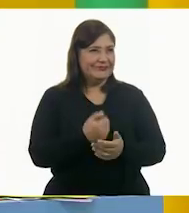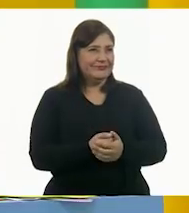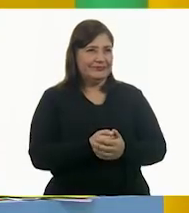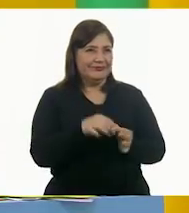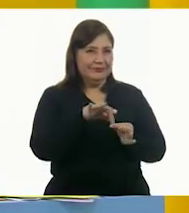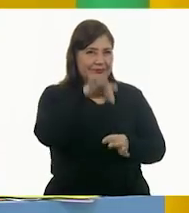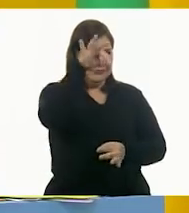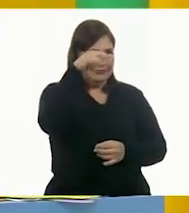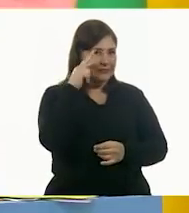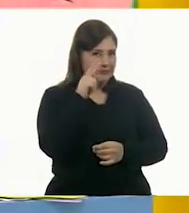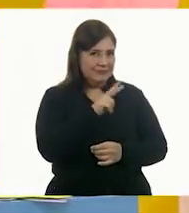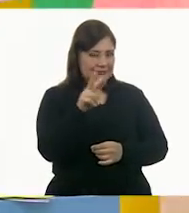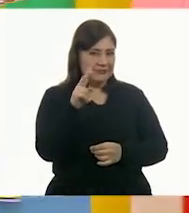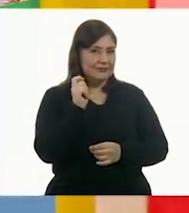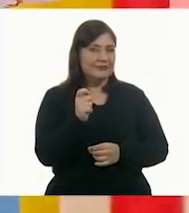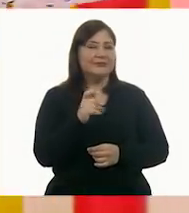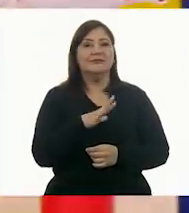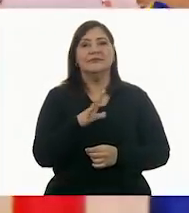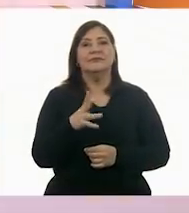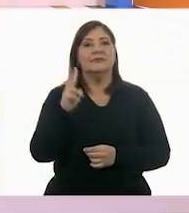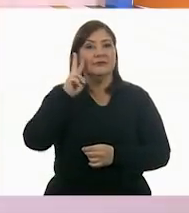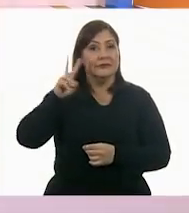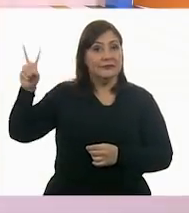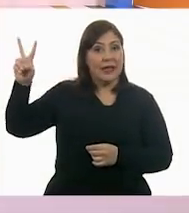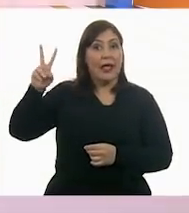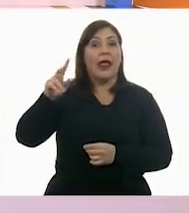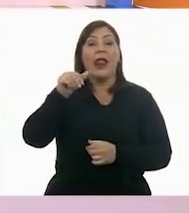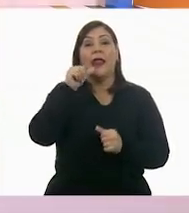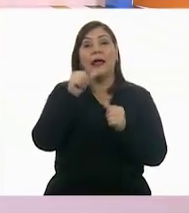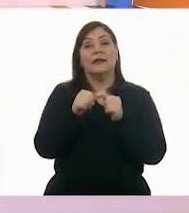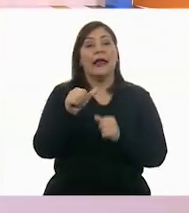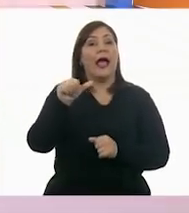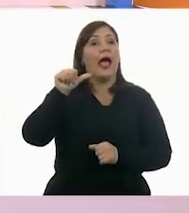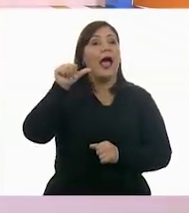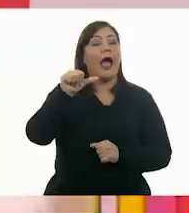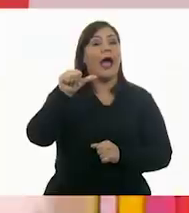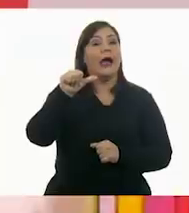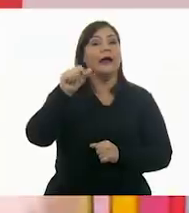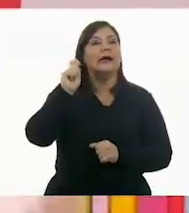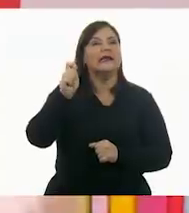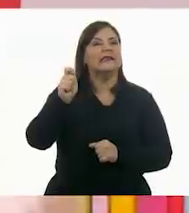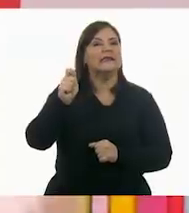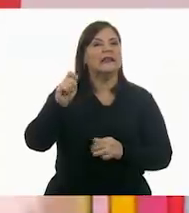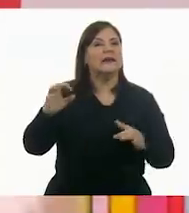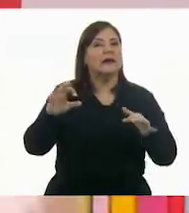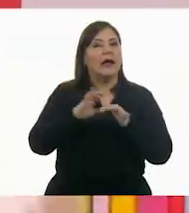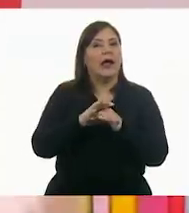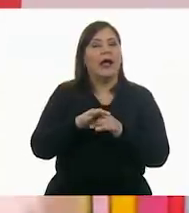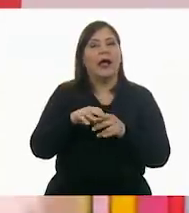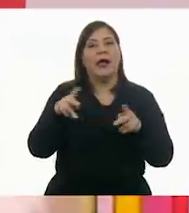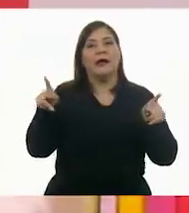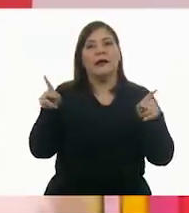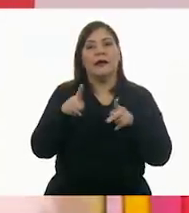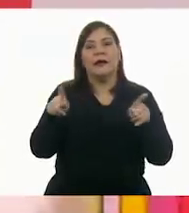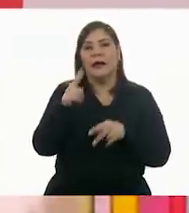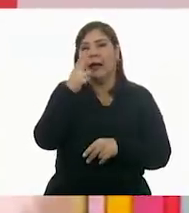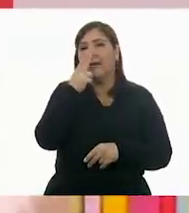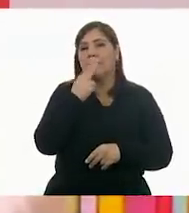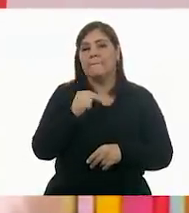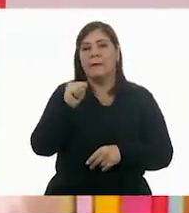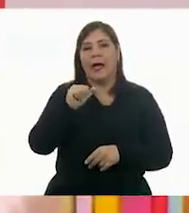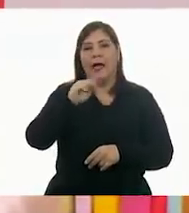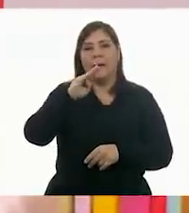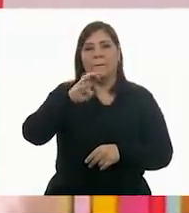¡Tin! La letra A de abeja. Vamos a ver qué palabra se forma ahí. A